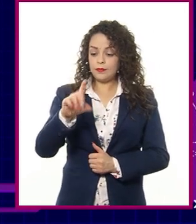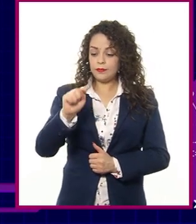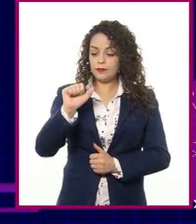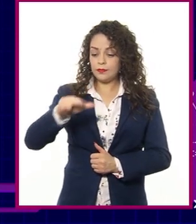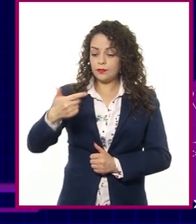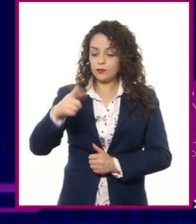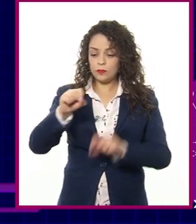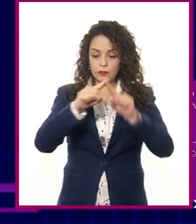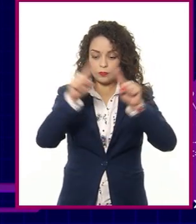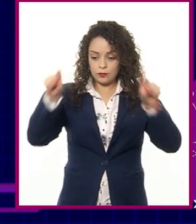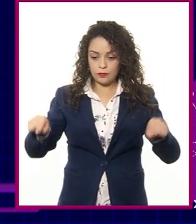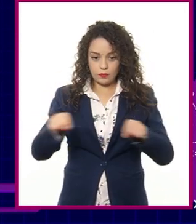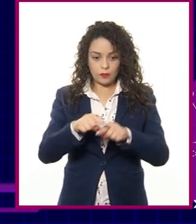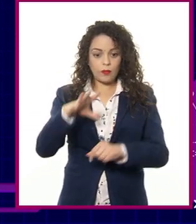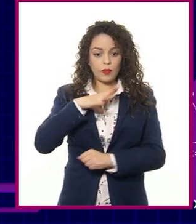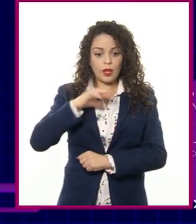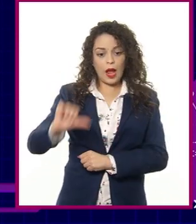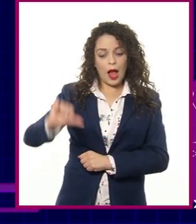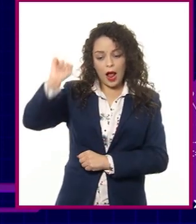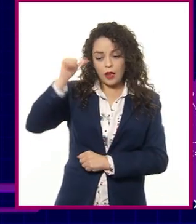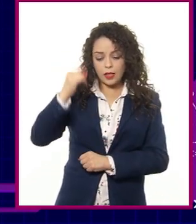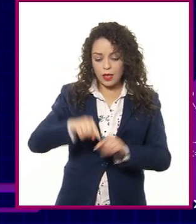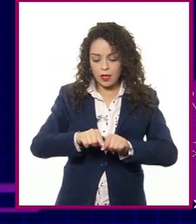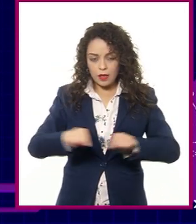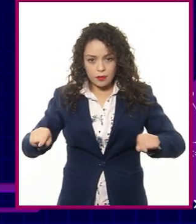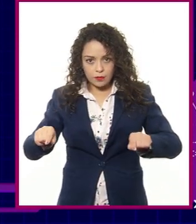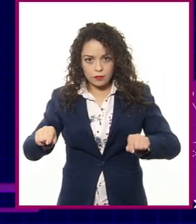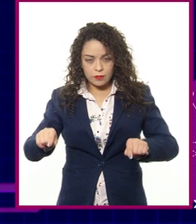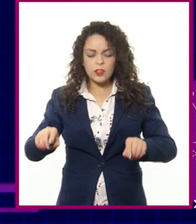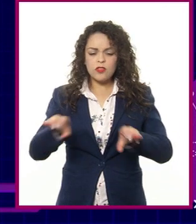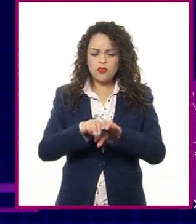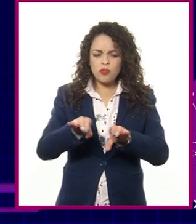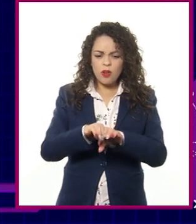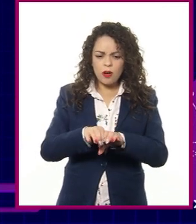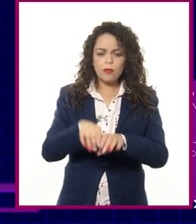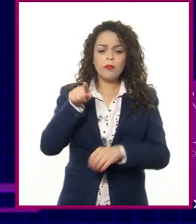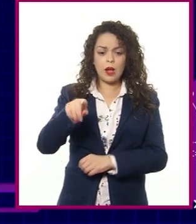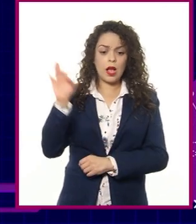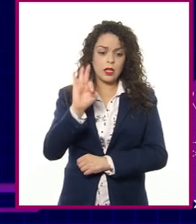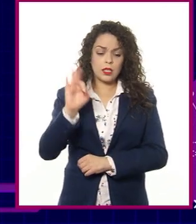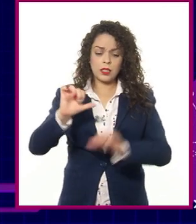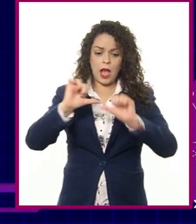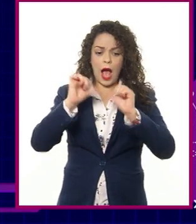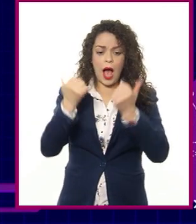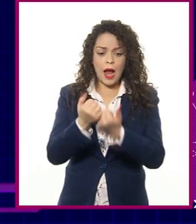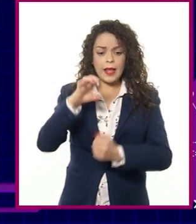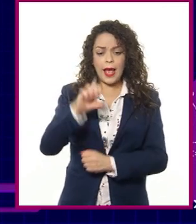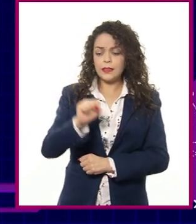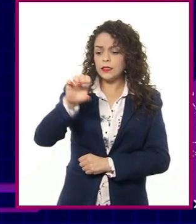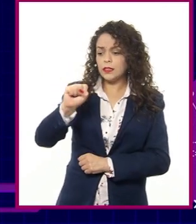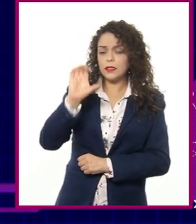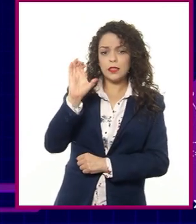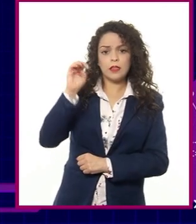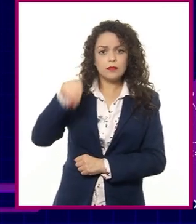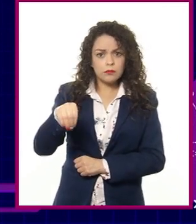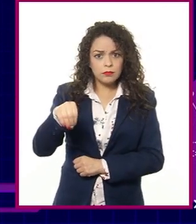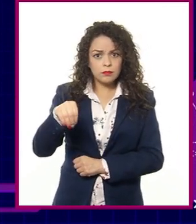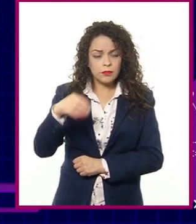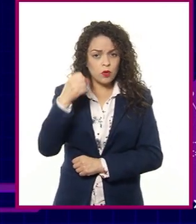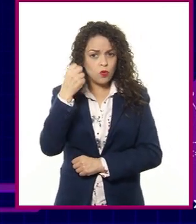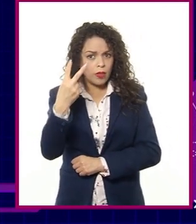varía la altura en función de la base si el área de ellos es de 60 centímetros cuadrados? 4.